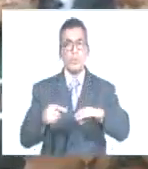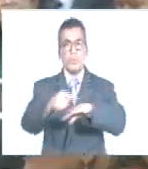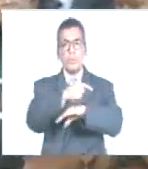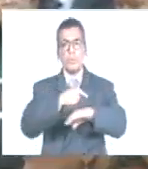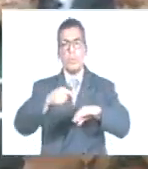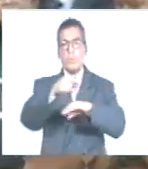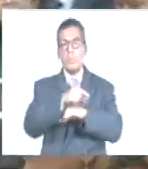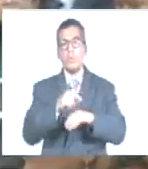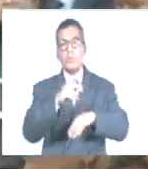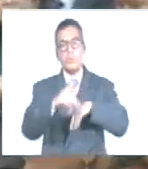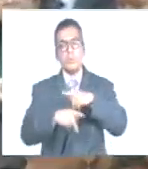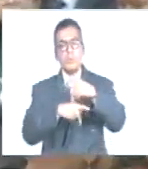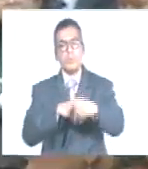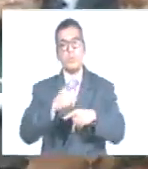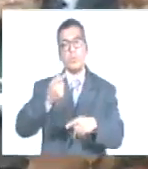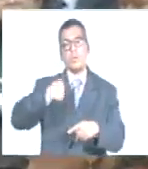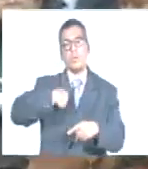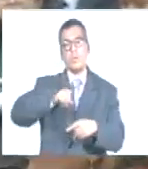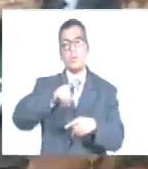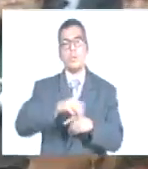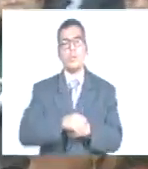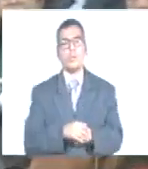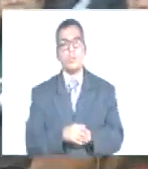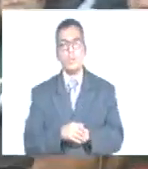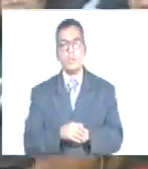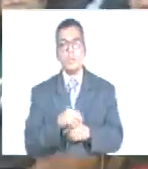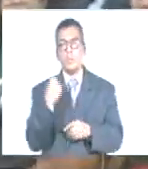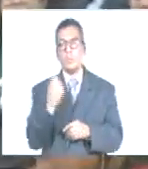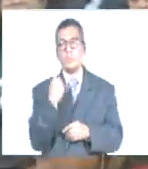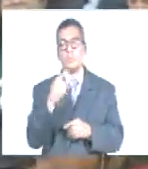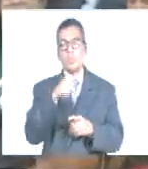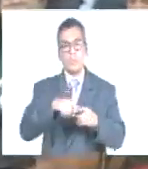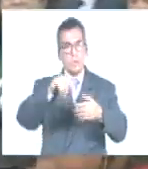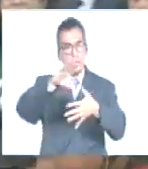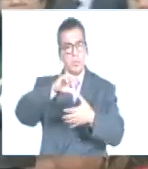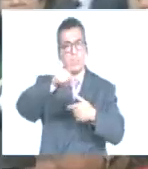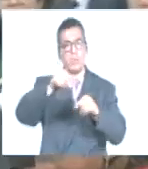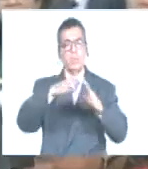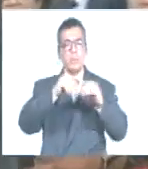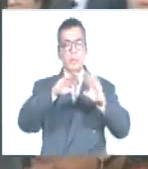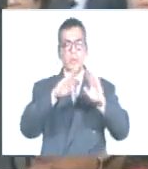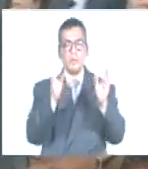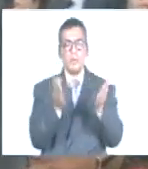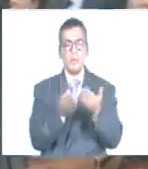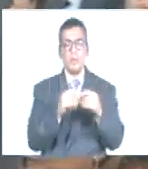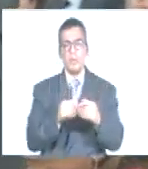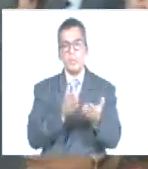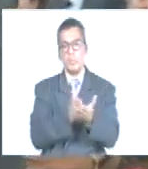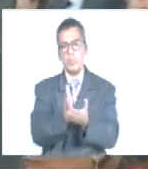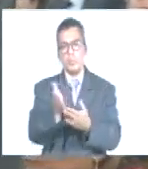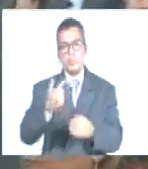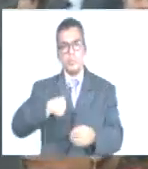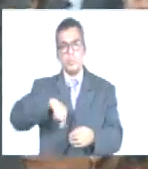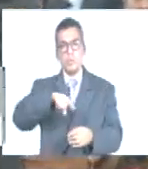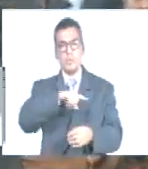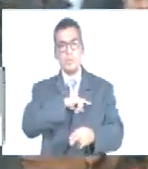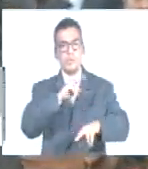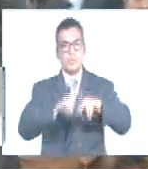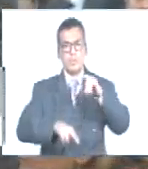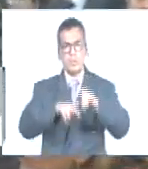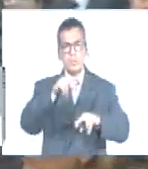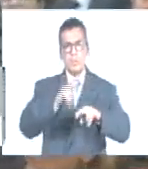gobierno progresista que tenemos a nivel de no solamente América, sino también del mundo entero, cuando seguimos nosotros